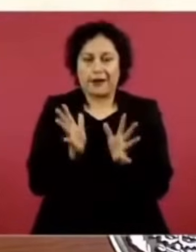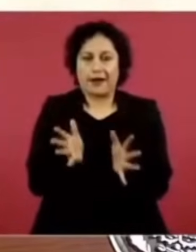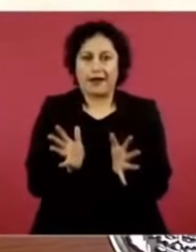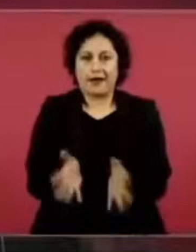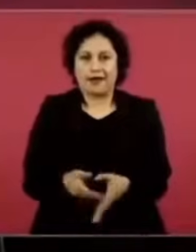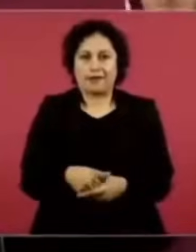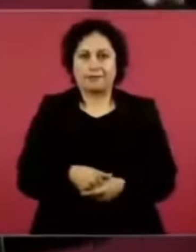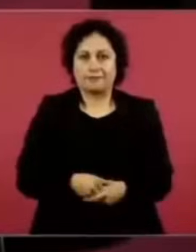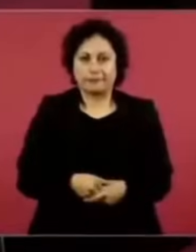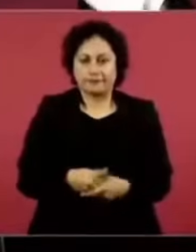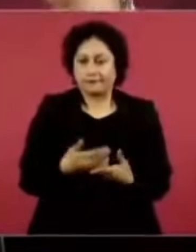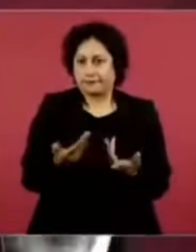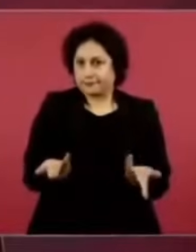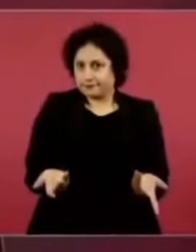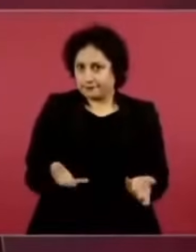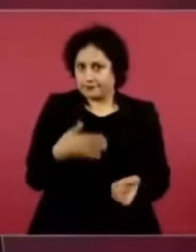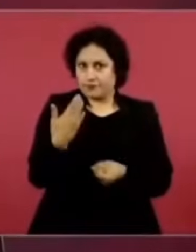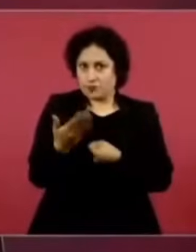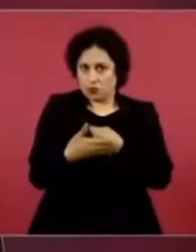y vamos a tener